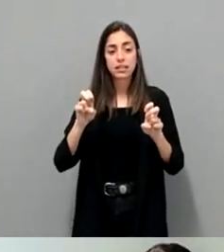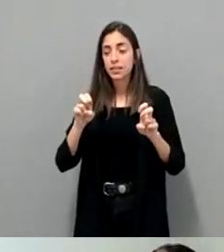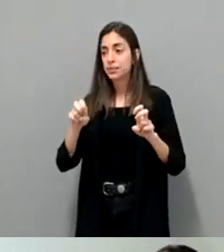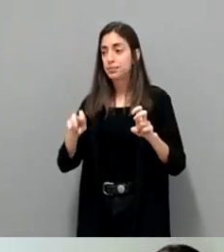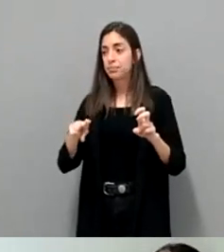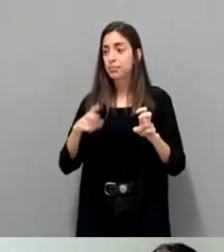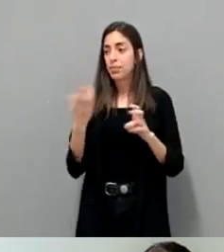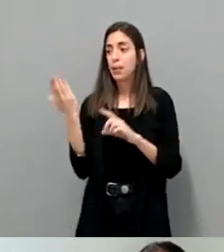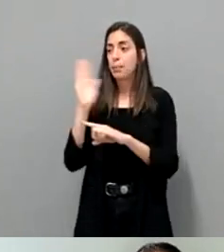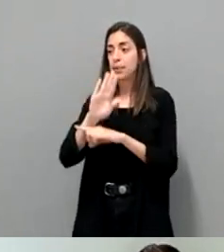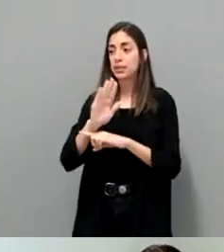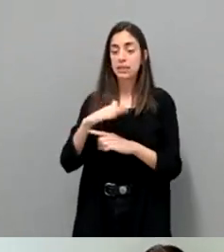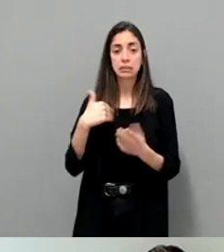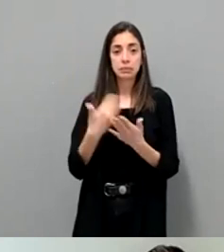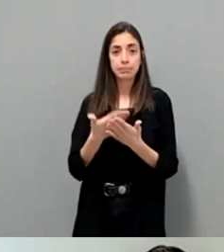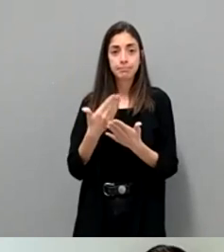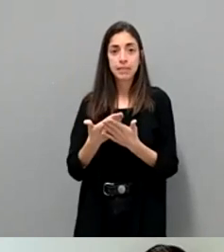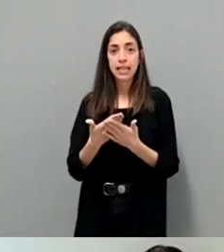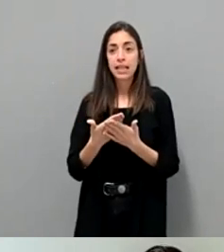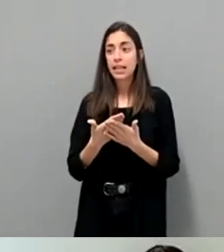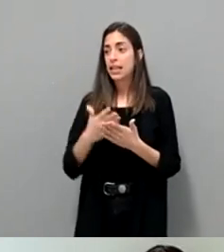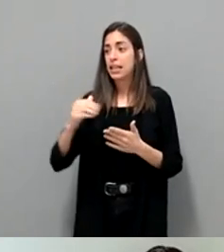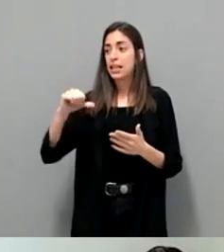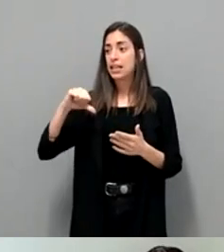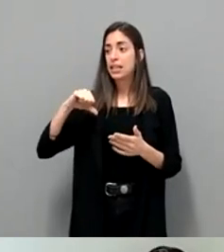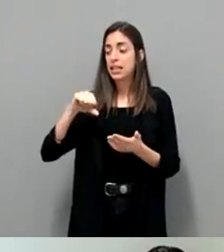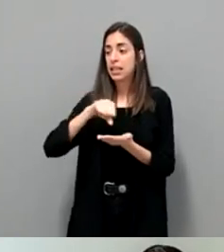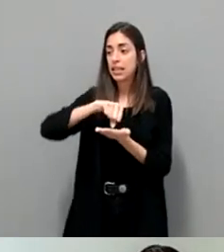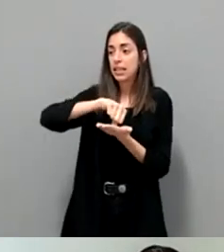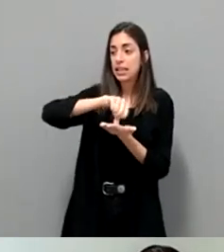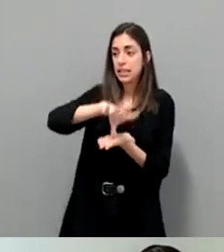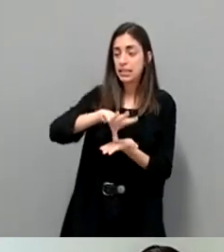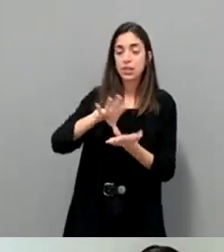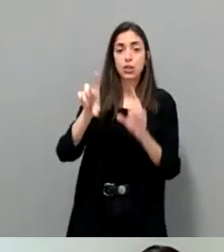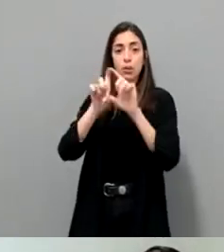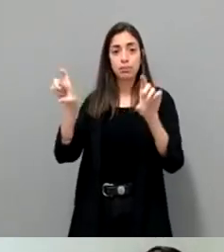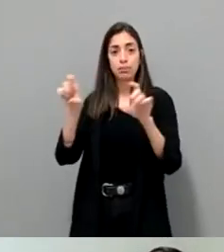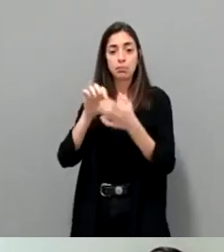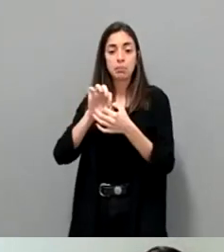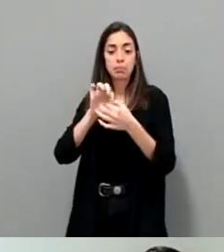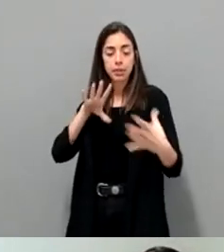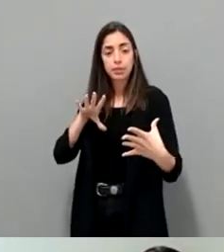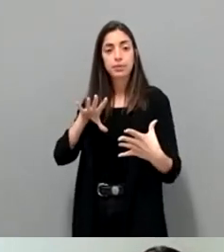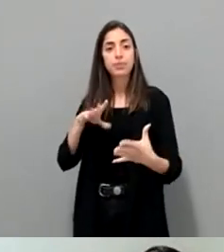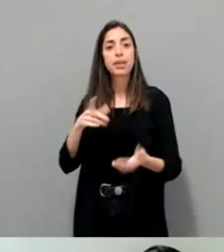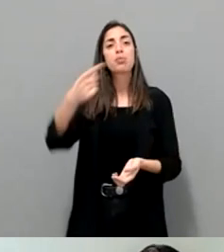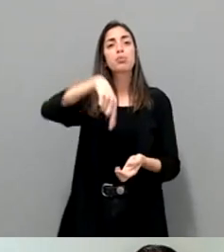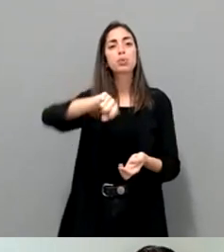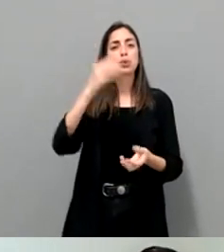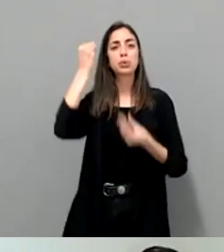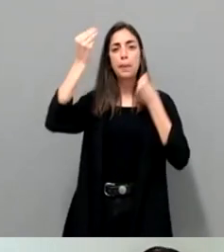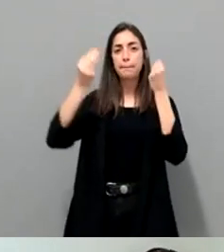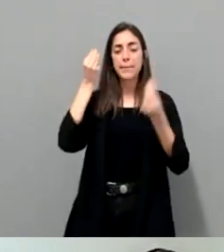mí me gustaría que dijerais cada una desde vuestra situación y desde lo que consideréis